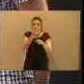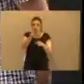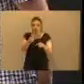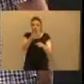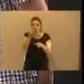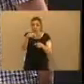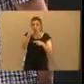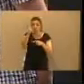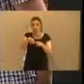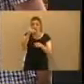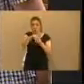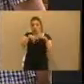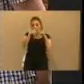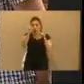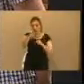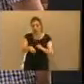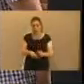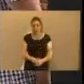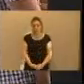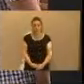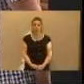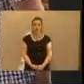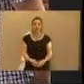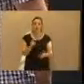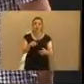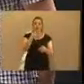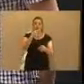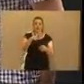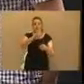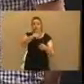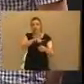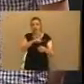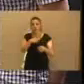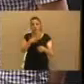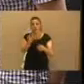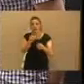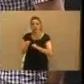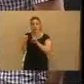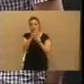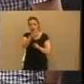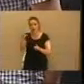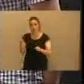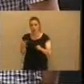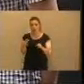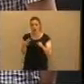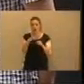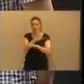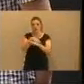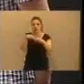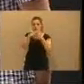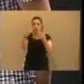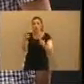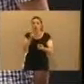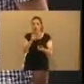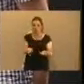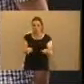pública, incluida también la asturiana. Díganos cómo podemos fiarnos de que se defiende adecuadamente la deuda de la Administración pública cuando